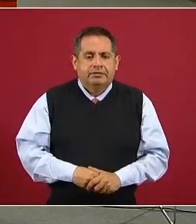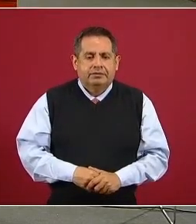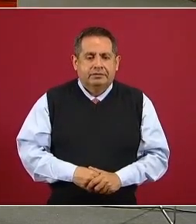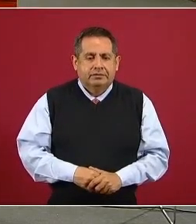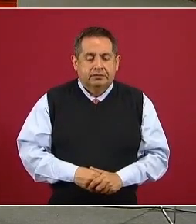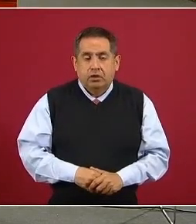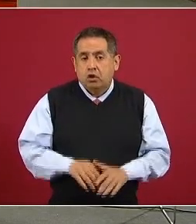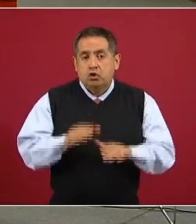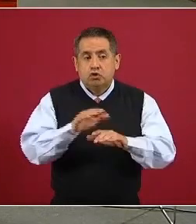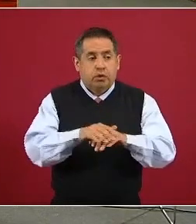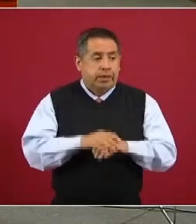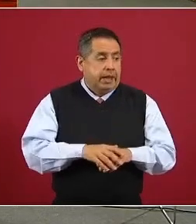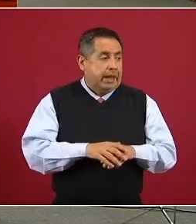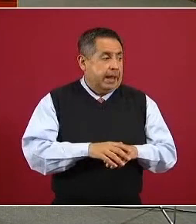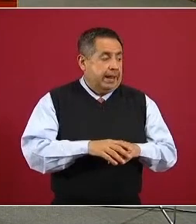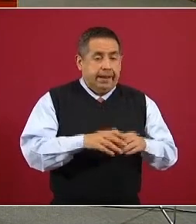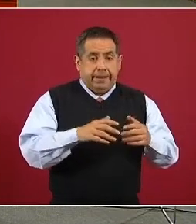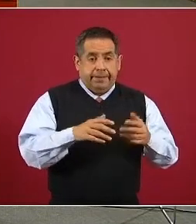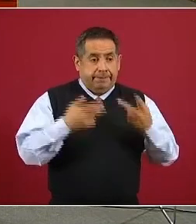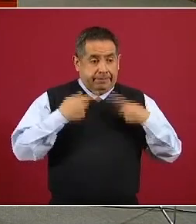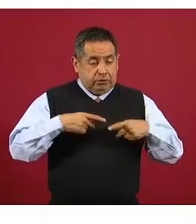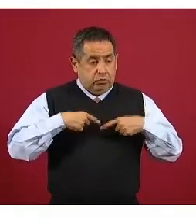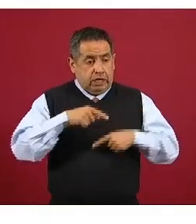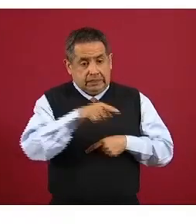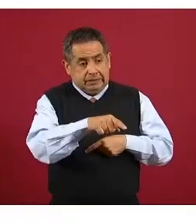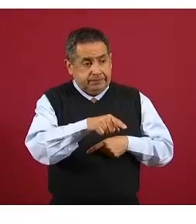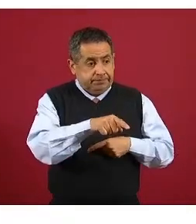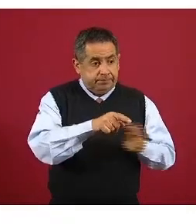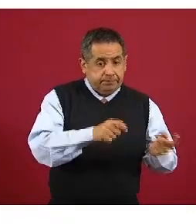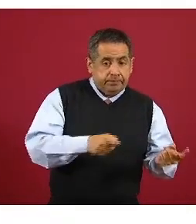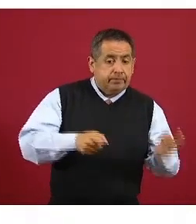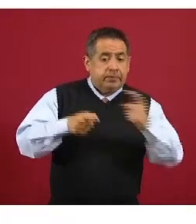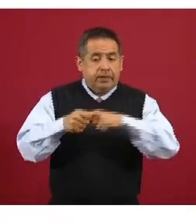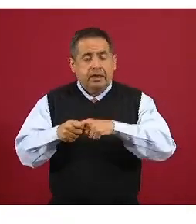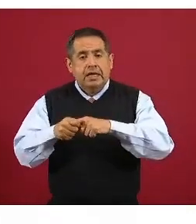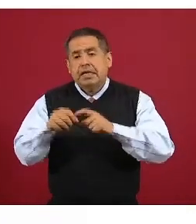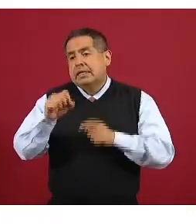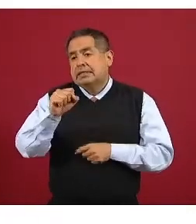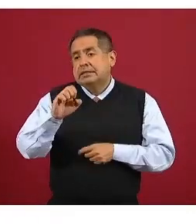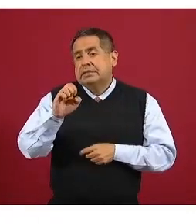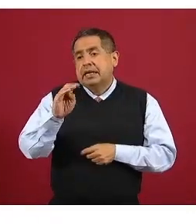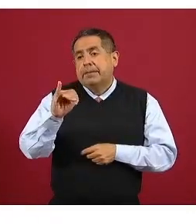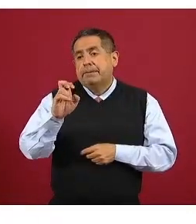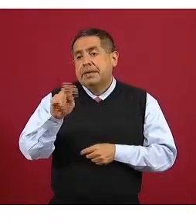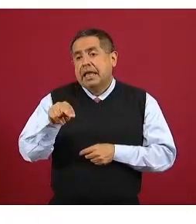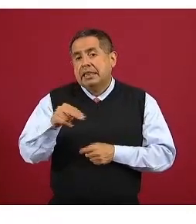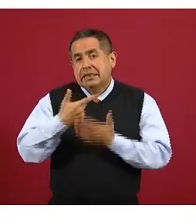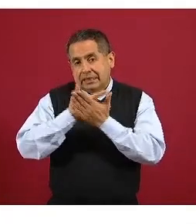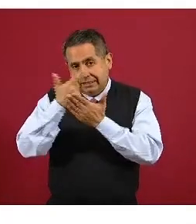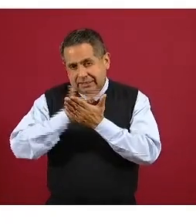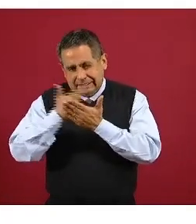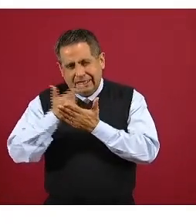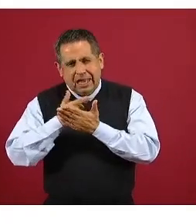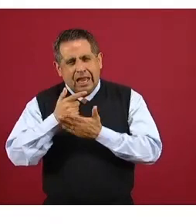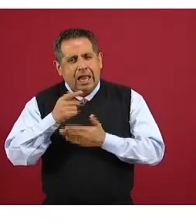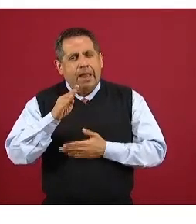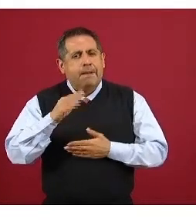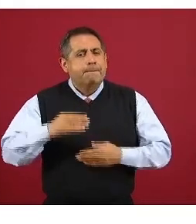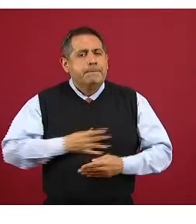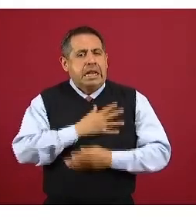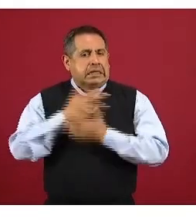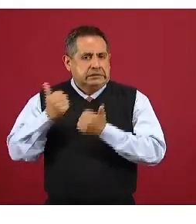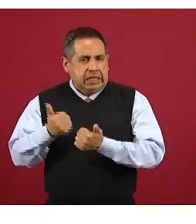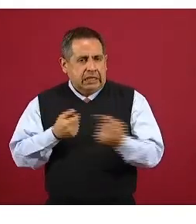En el caso de los microempresarios y emprendedores que estaban inscritos en el Censo Bienestar y a partir de ahí fueron seleccionados y